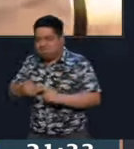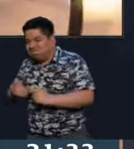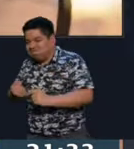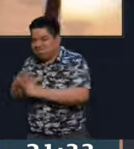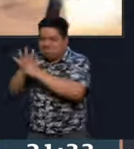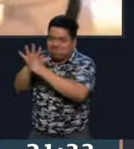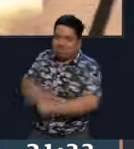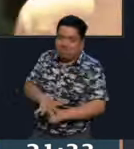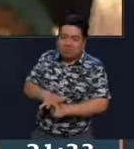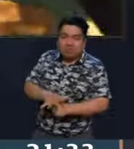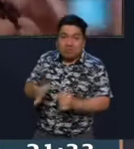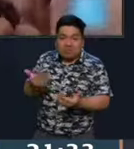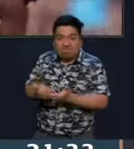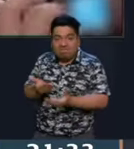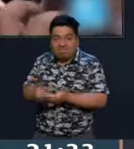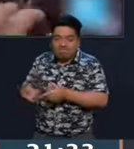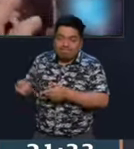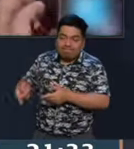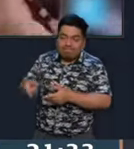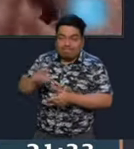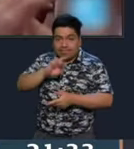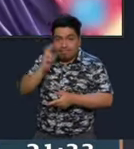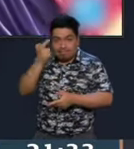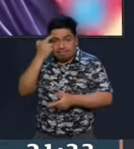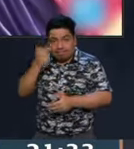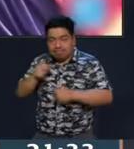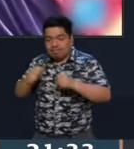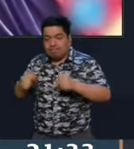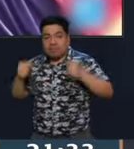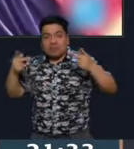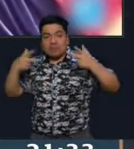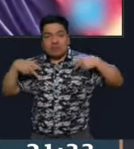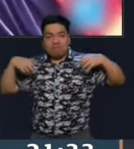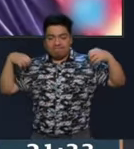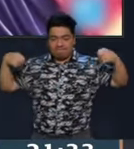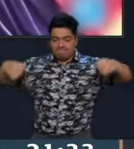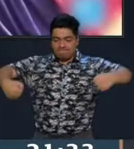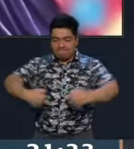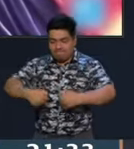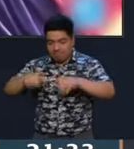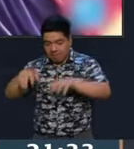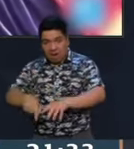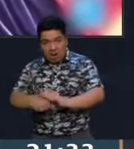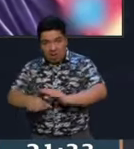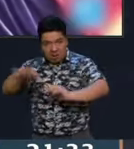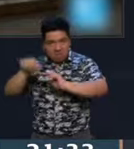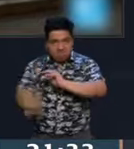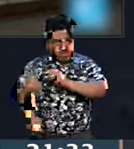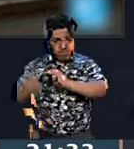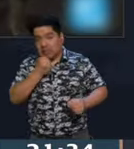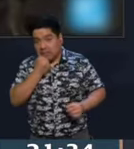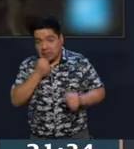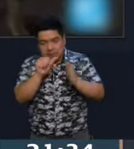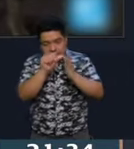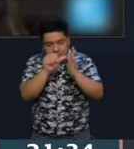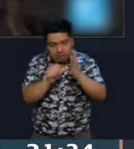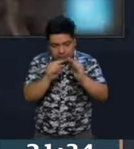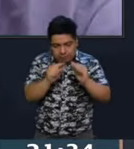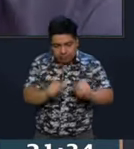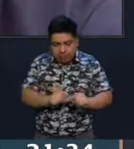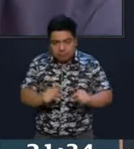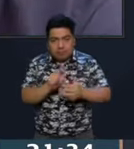Golpear a nuestro personal diplomático, arrastrarlo por el piso, humillarlo y todavía retratarlo cuando está sometido por dos gorilas que